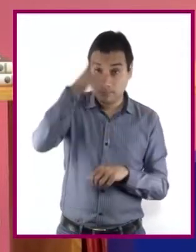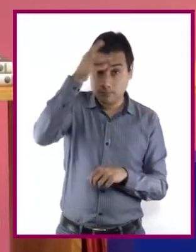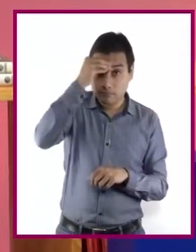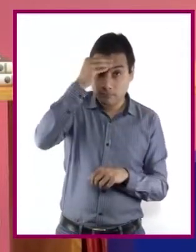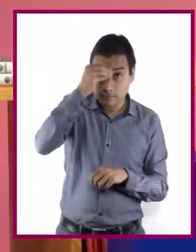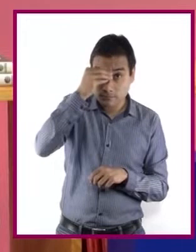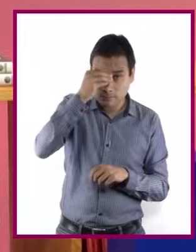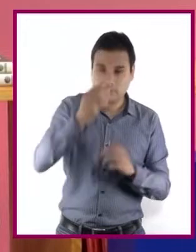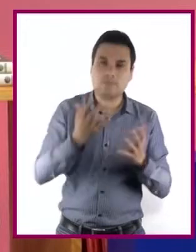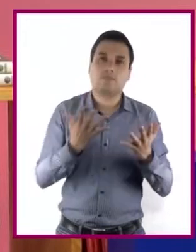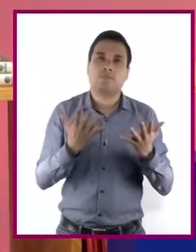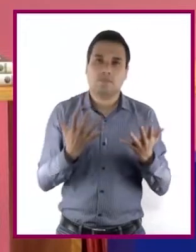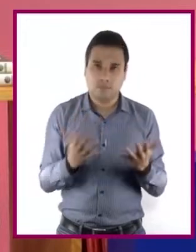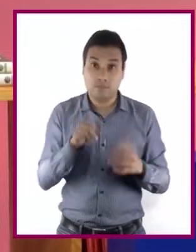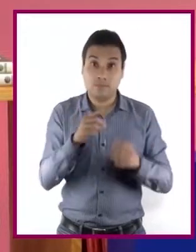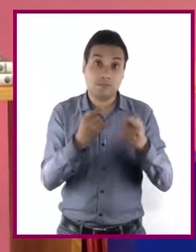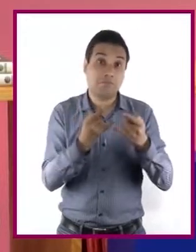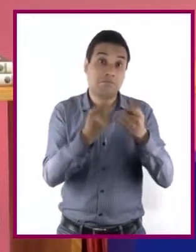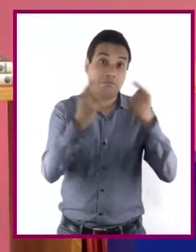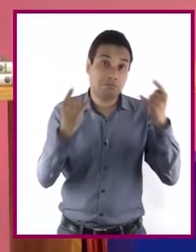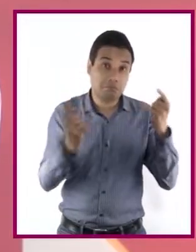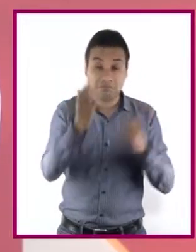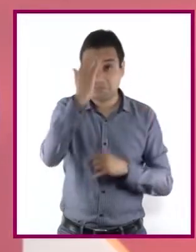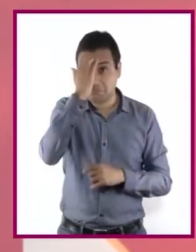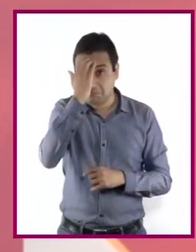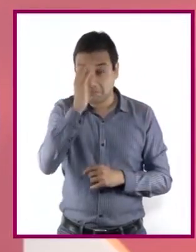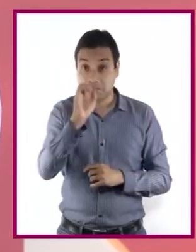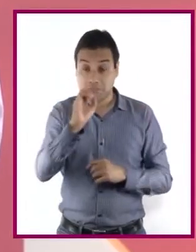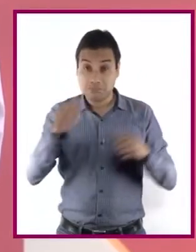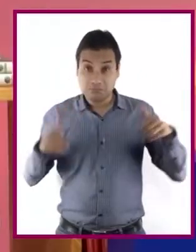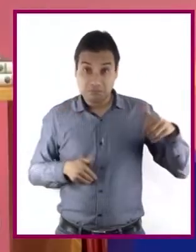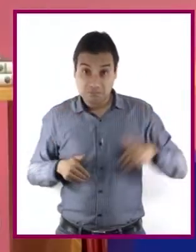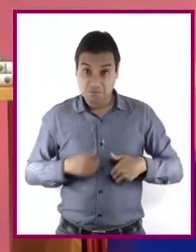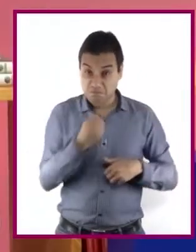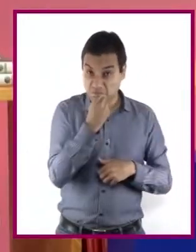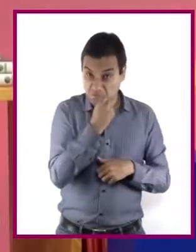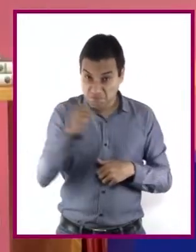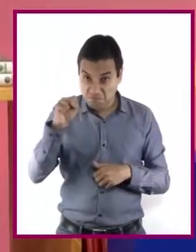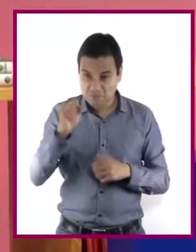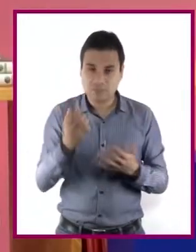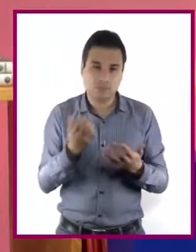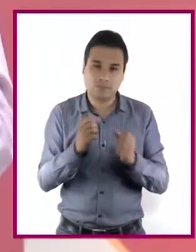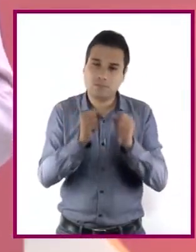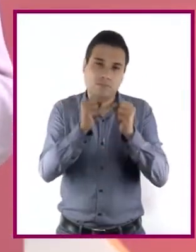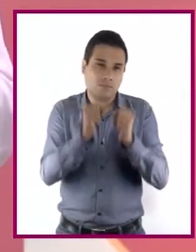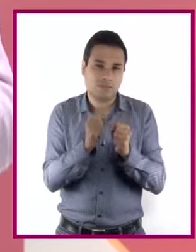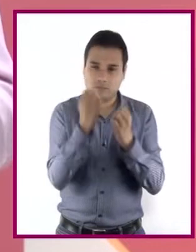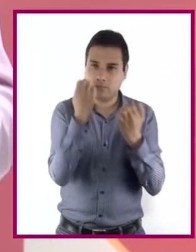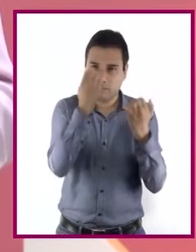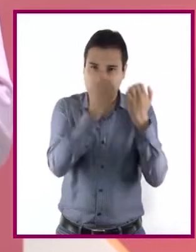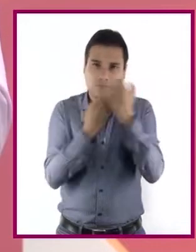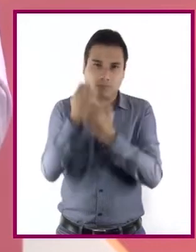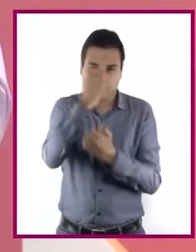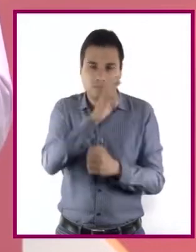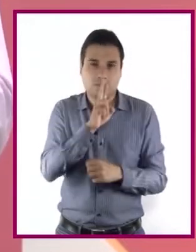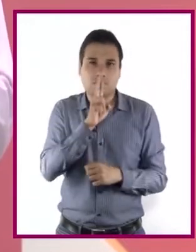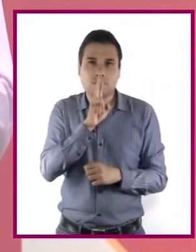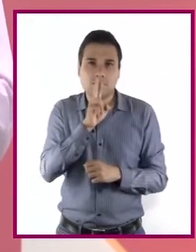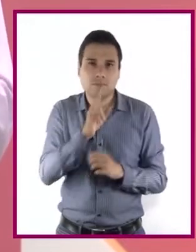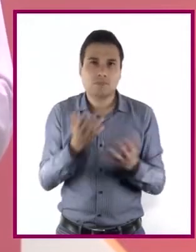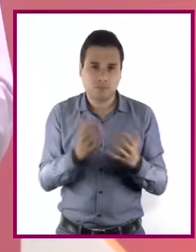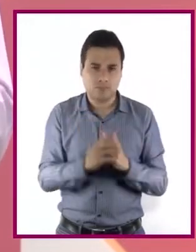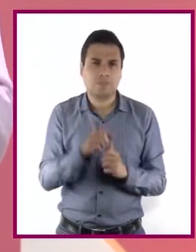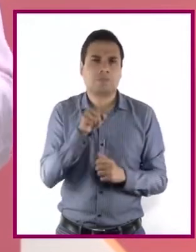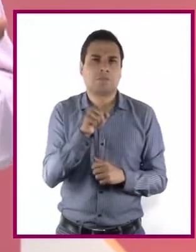narrativa que se adaptó o si saben sobre teatro, contarán con mayores elementos para evaluar. En este sentido, pueden modificar